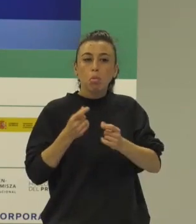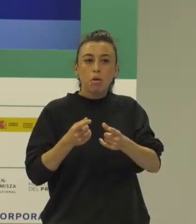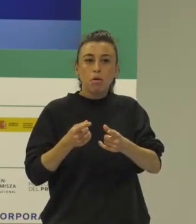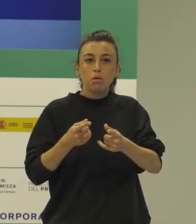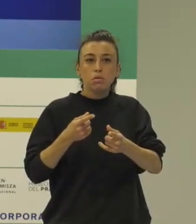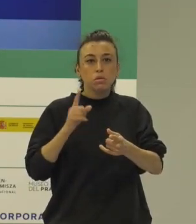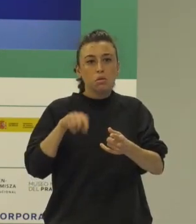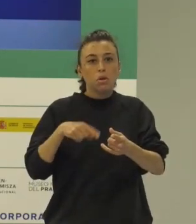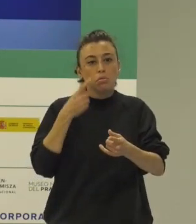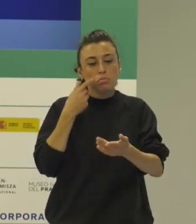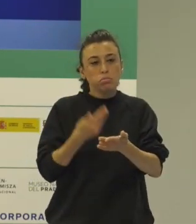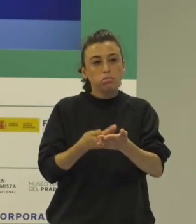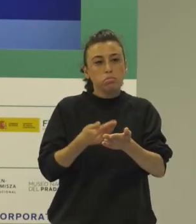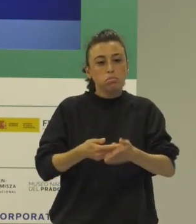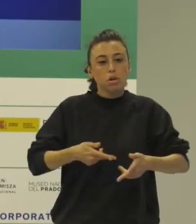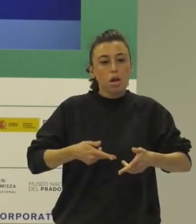prensa libre, el compromiso,